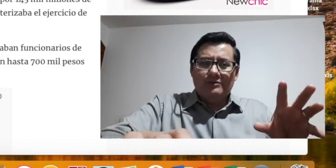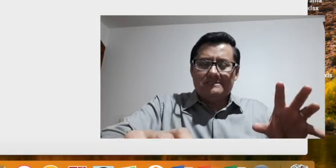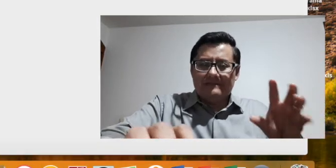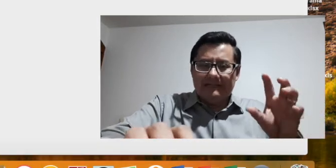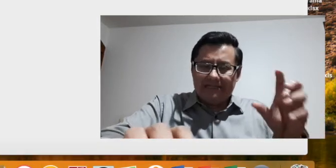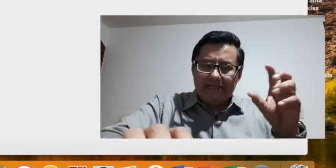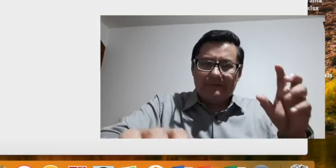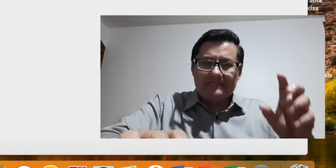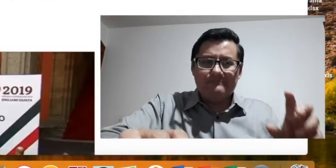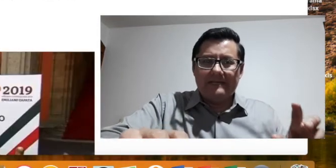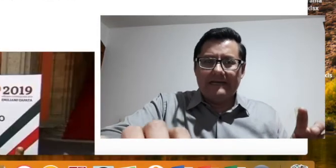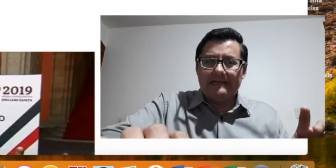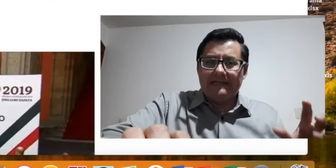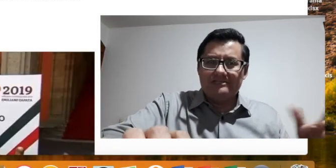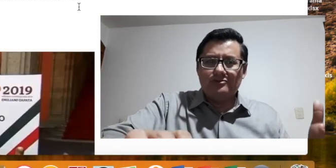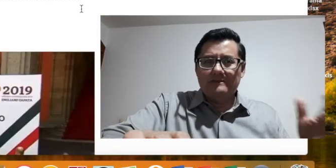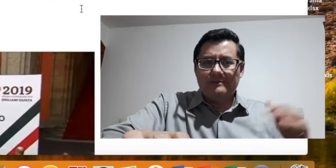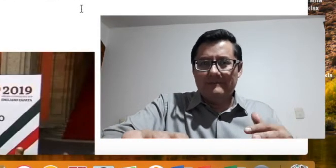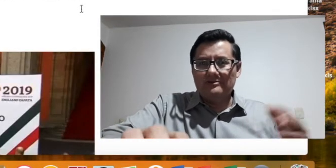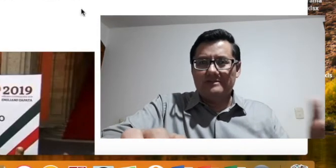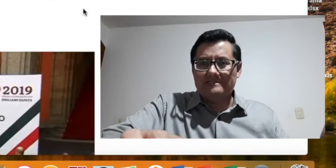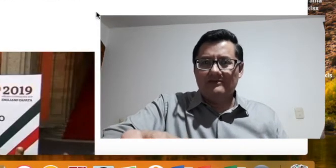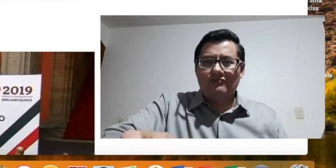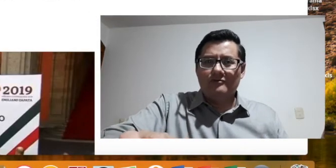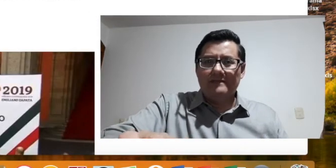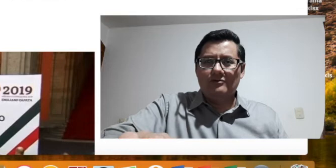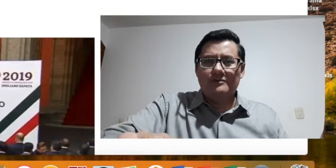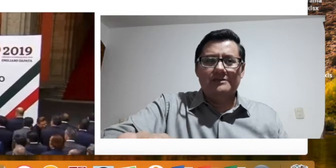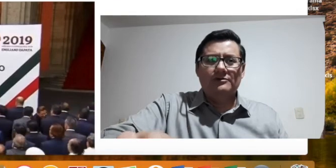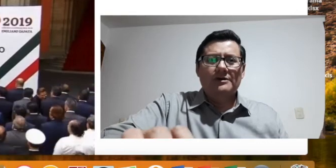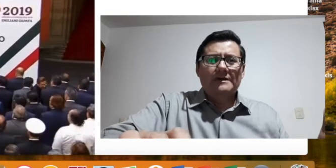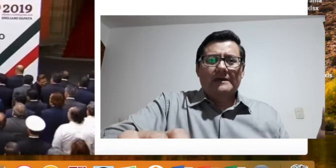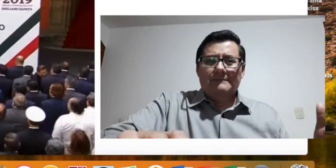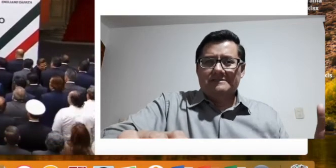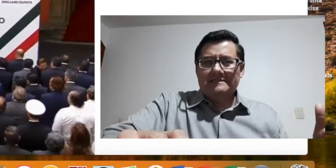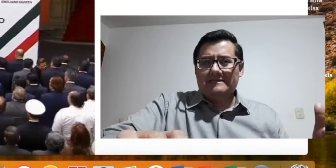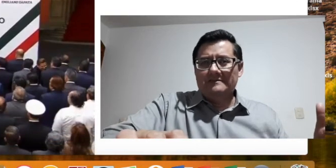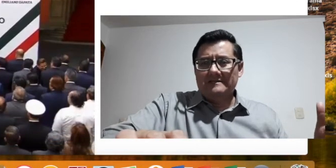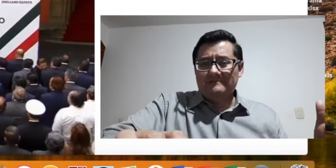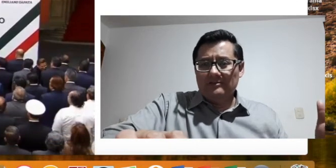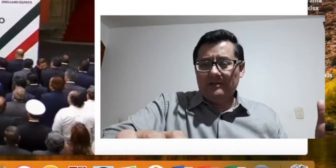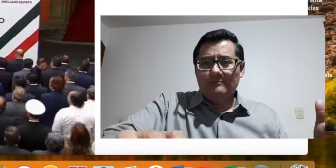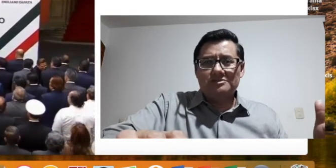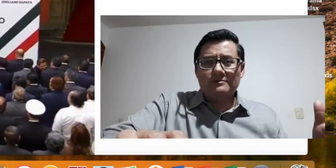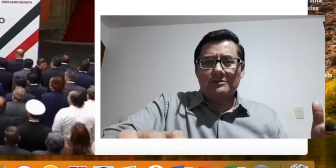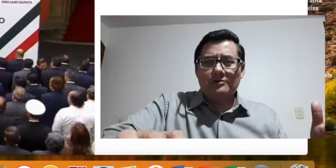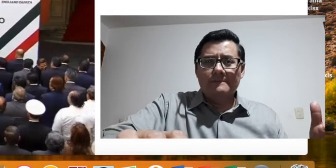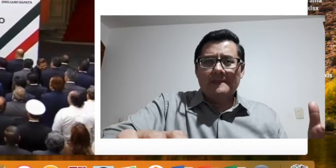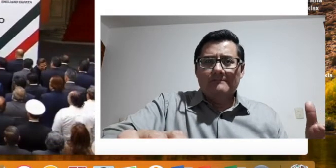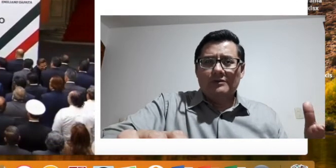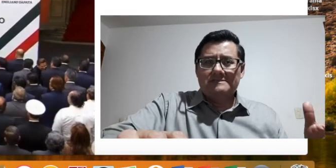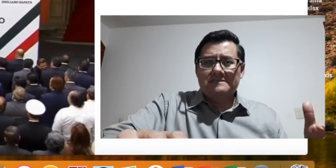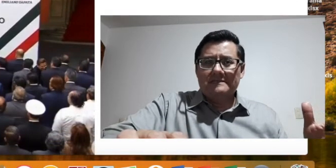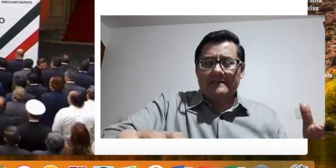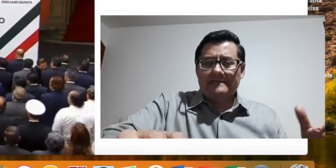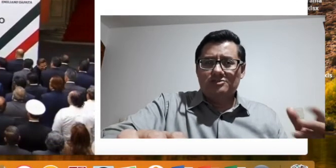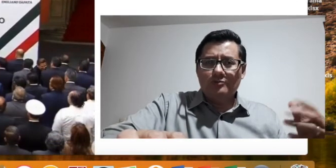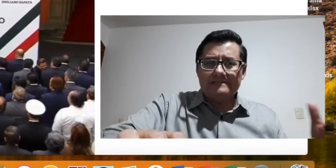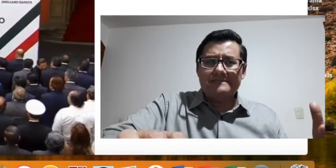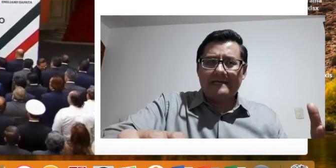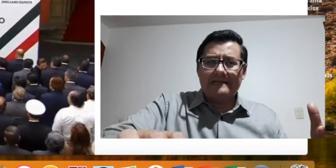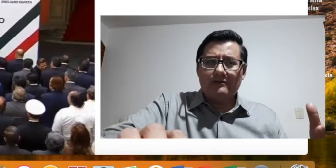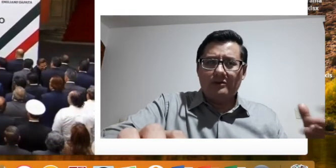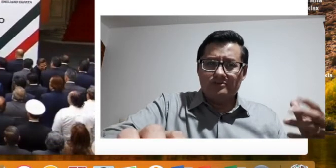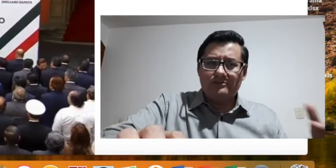continuar, pues valdría la pena explicar esto de primer o tercer informe de gobierno. El presidente Andrés Manuel López Obrador, pues en